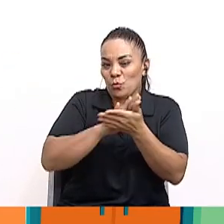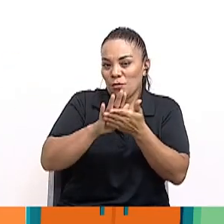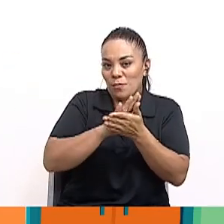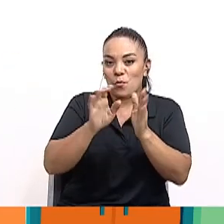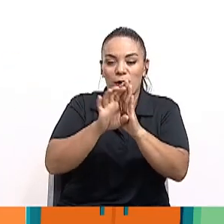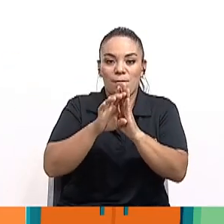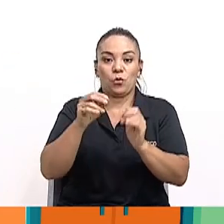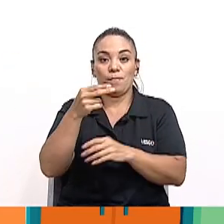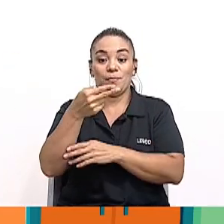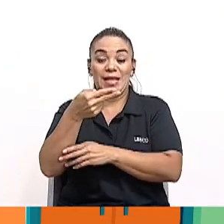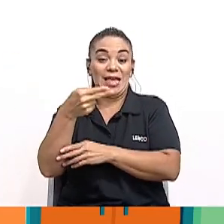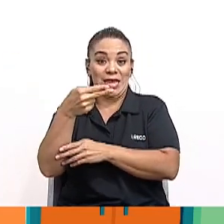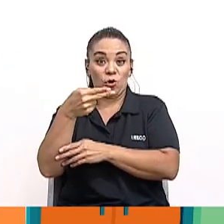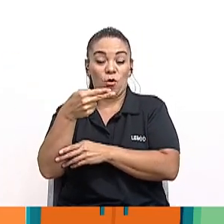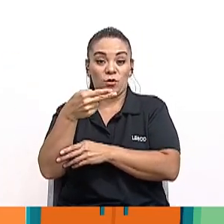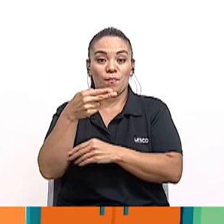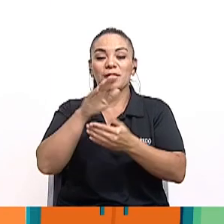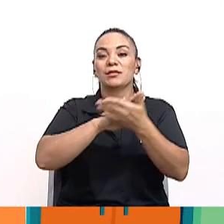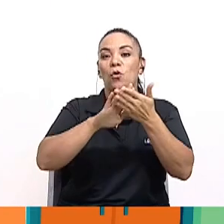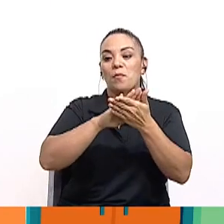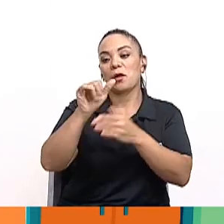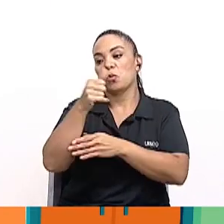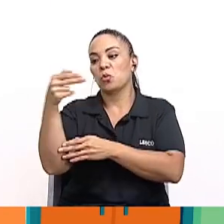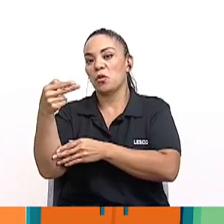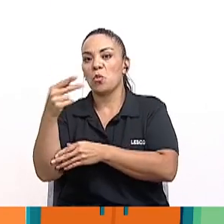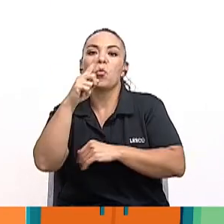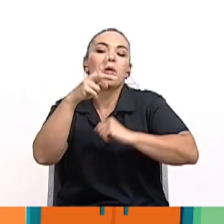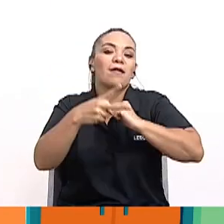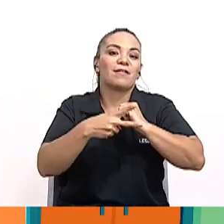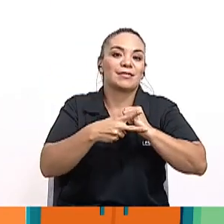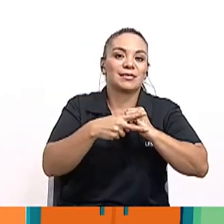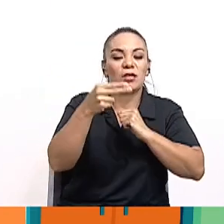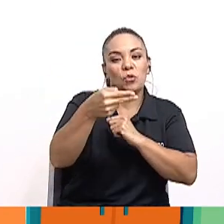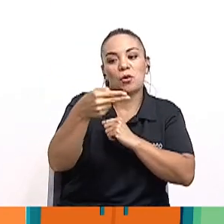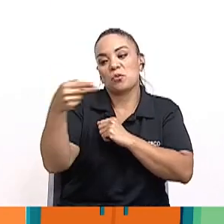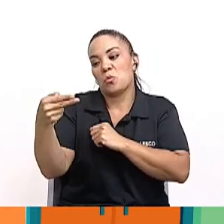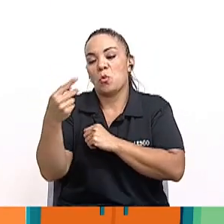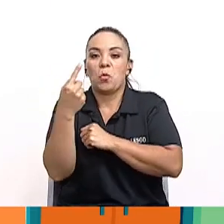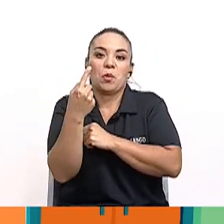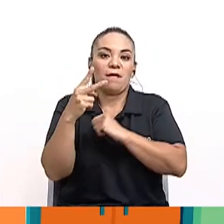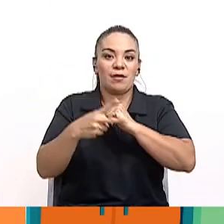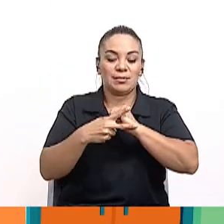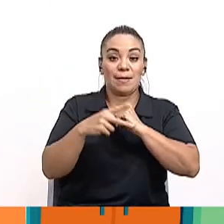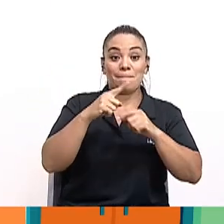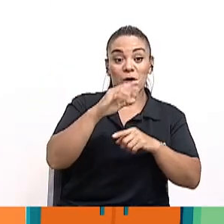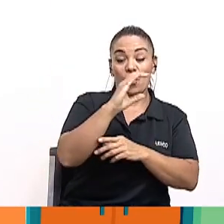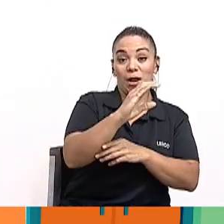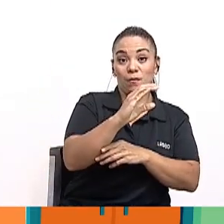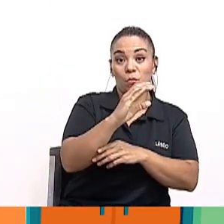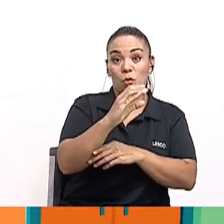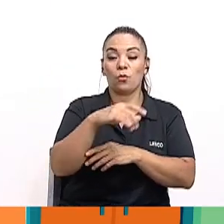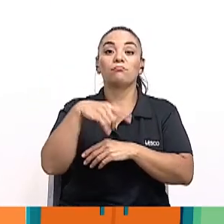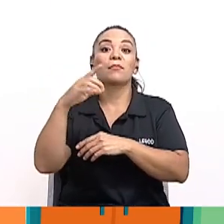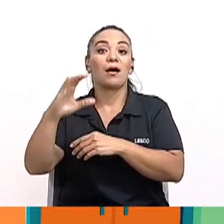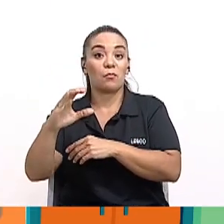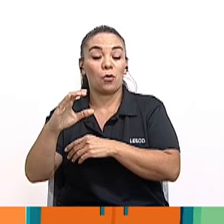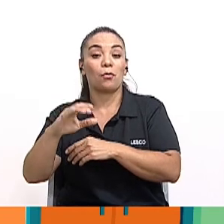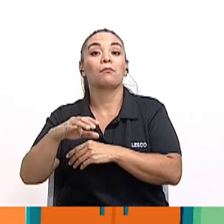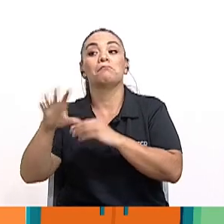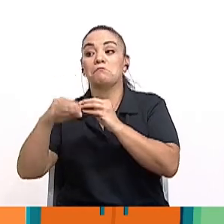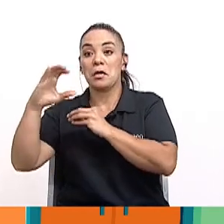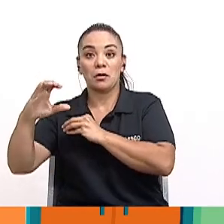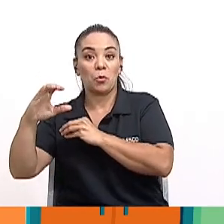ejemplo, el hidrógeno se combina con un hidrógeno y ya, no se puede hacer ningún otro compuesto. En cambio, el carbono se combina con él y quedan espacios para